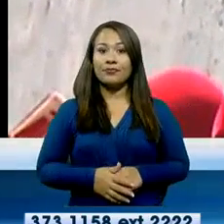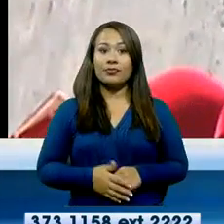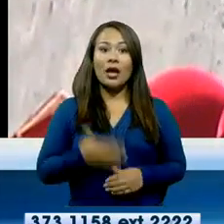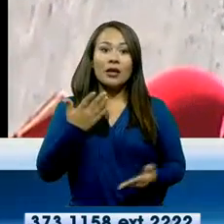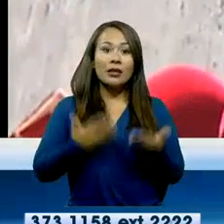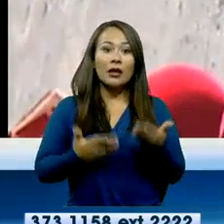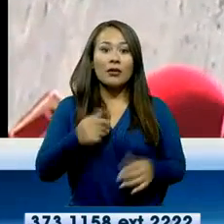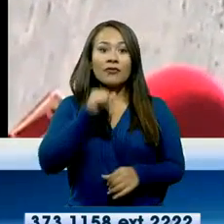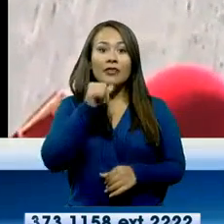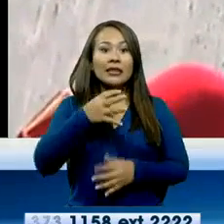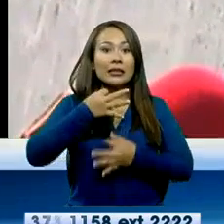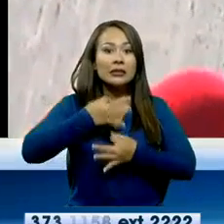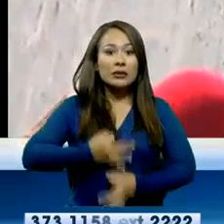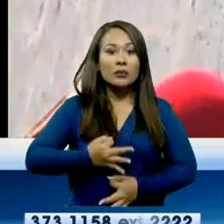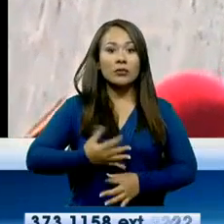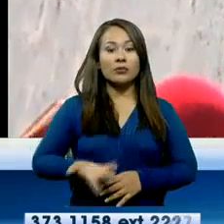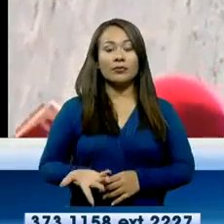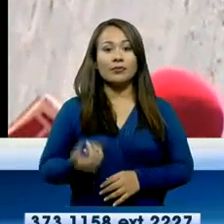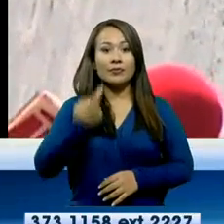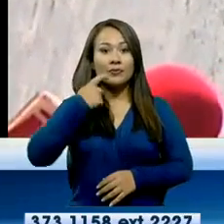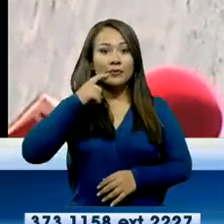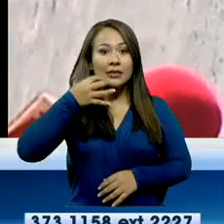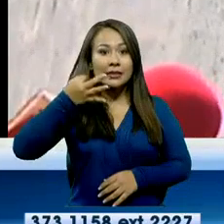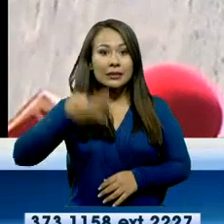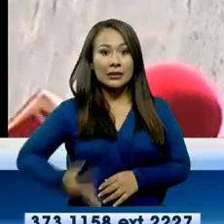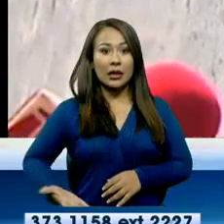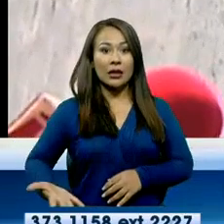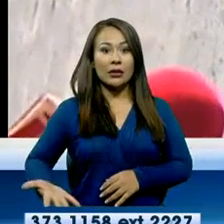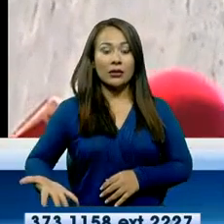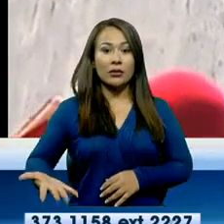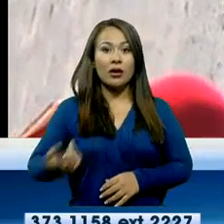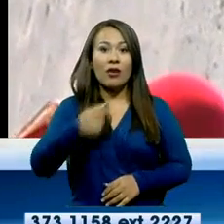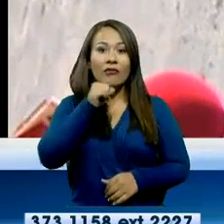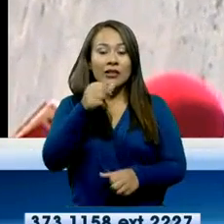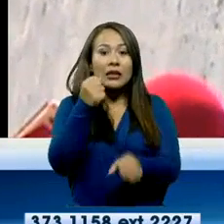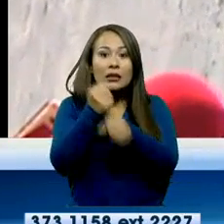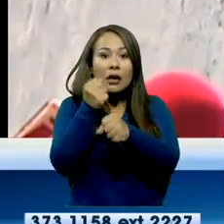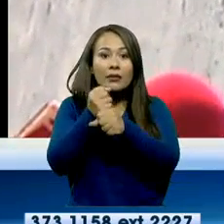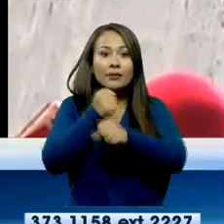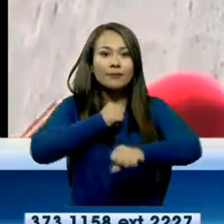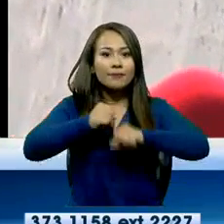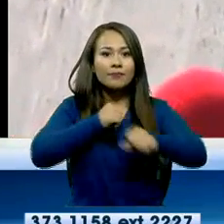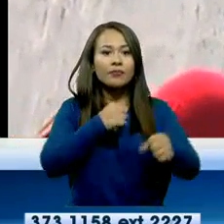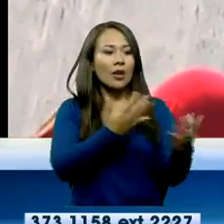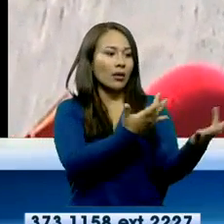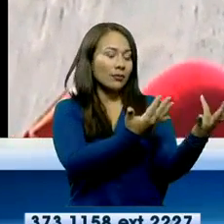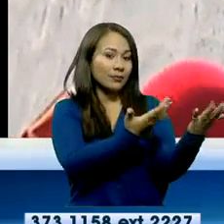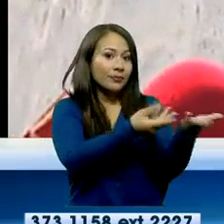seguridad interna y externa, el trabajo del DSE y todo el tema de la